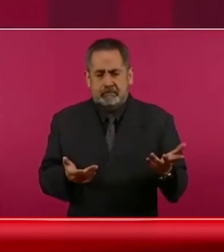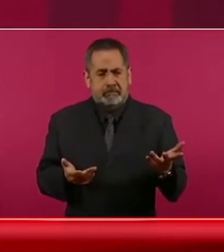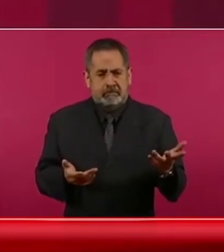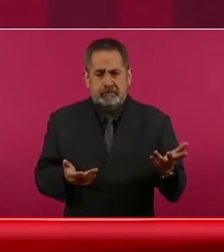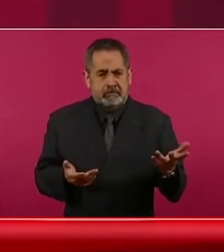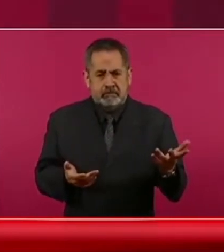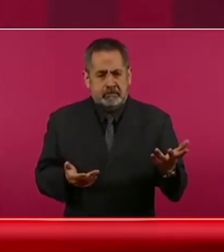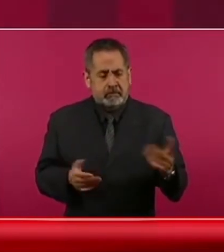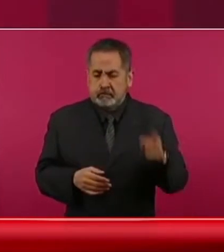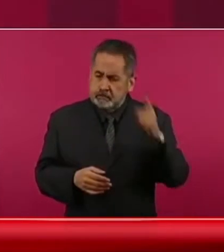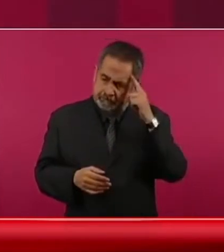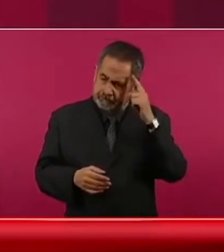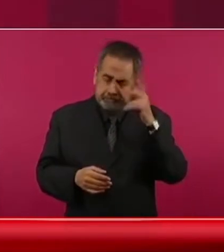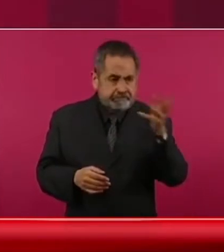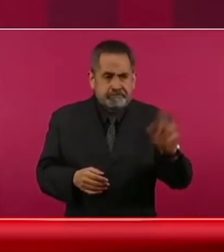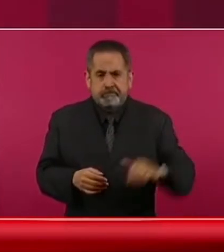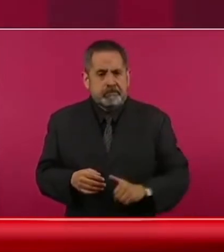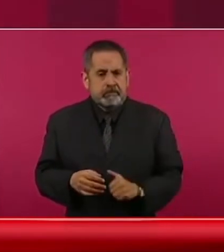Se vuelven